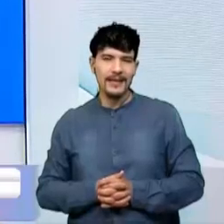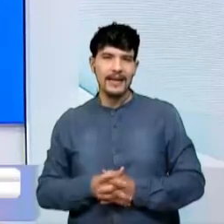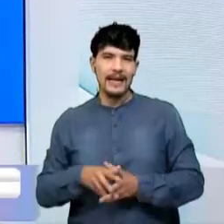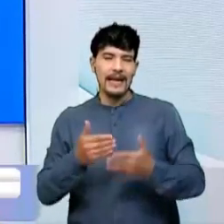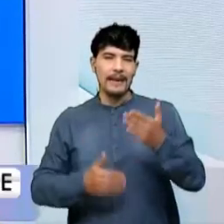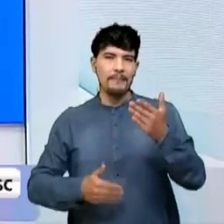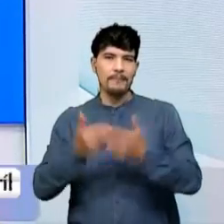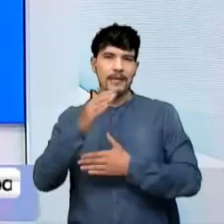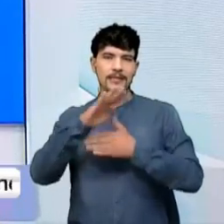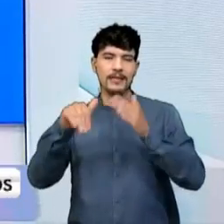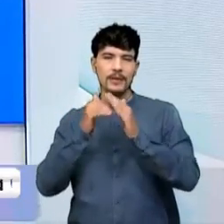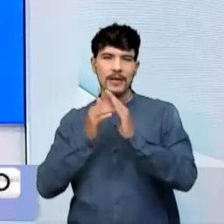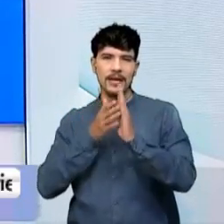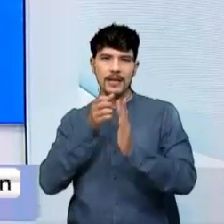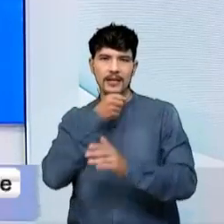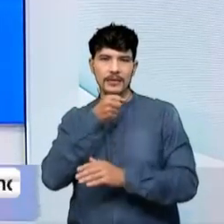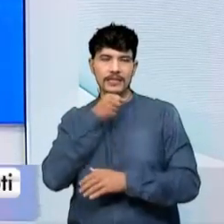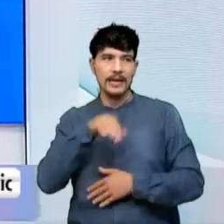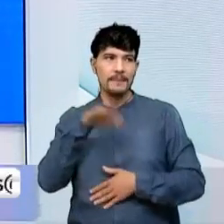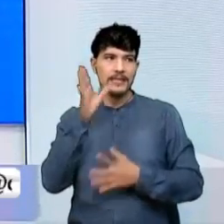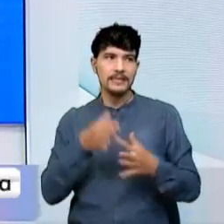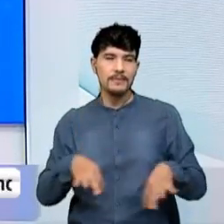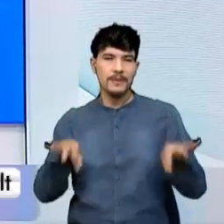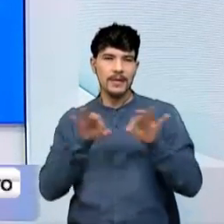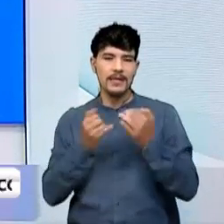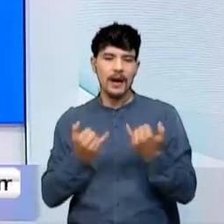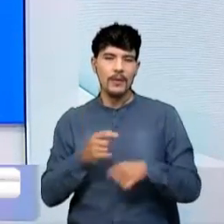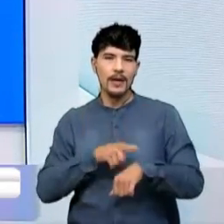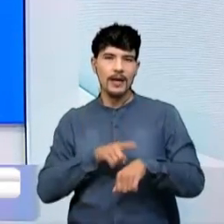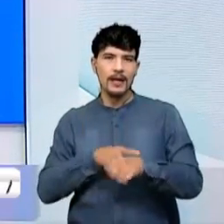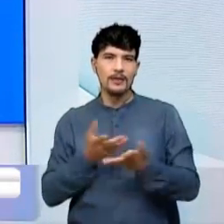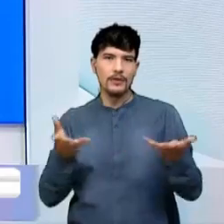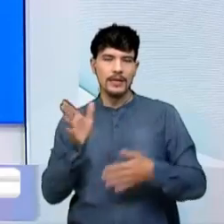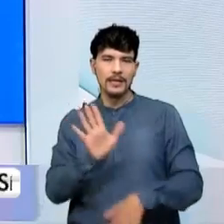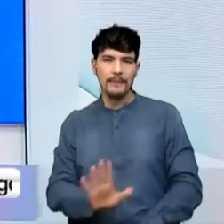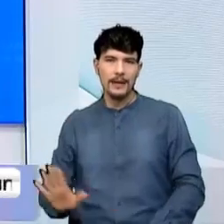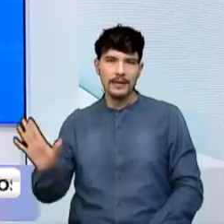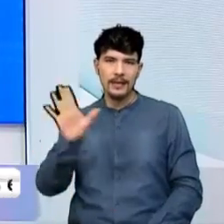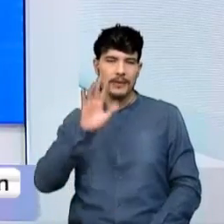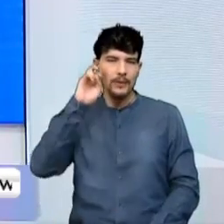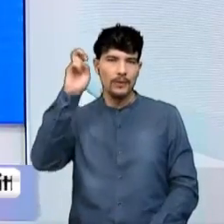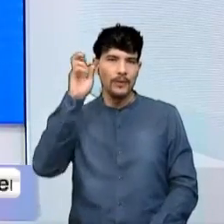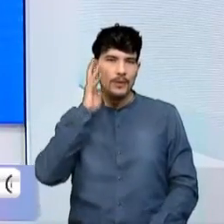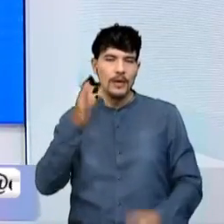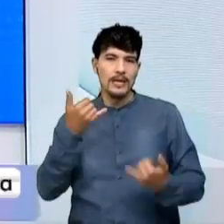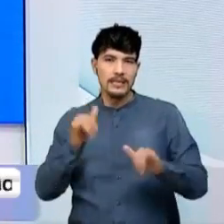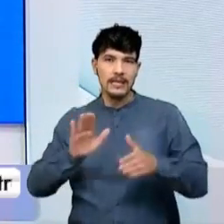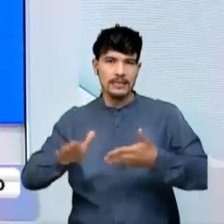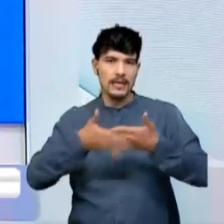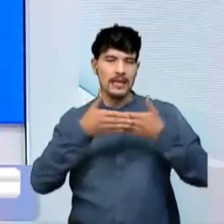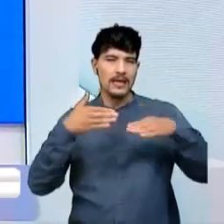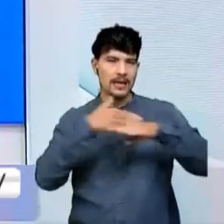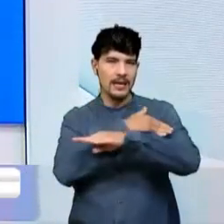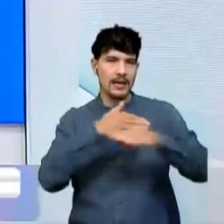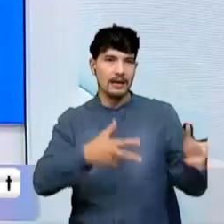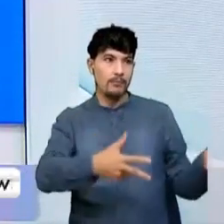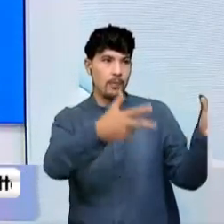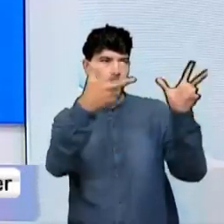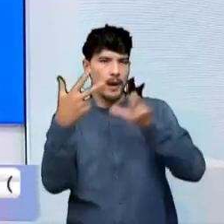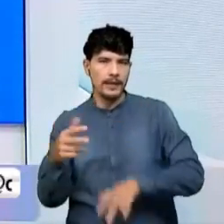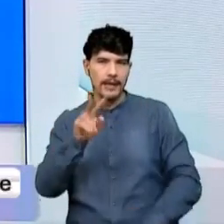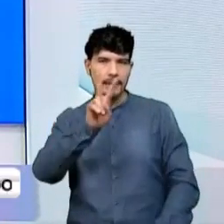Iniciamos ampliando la noticia más importante que se registra a esta hora en el departamento de Norte de Santander, y es que fue cerrado el puente Benito Hernández,